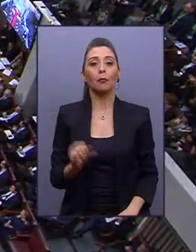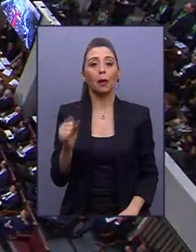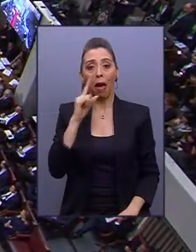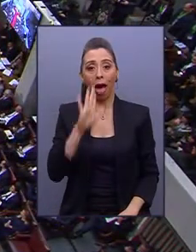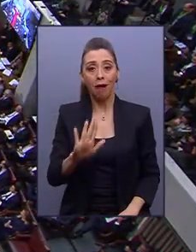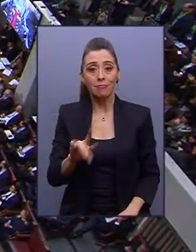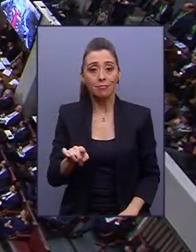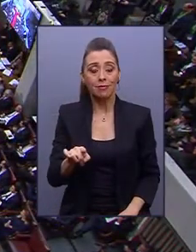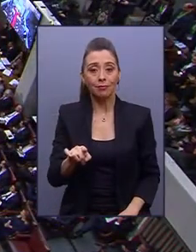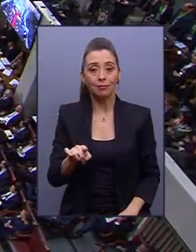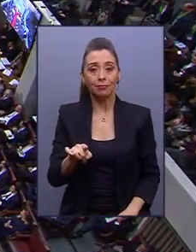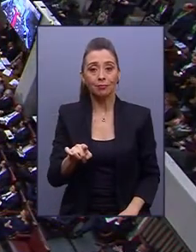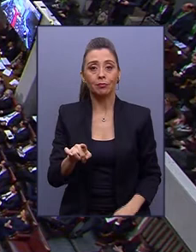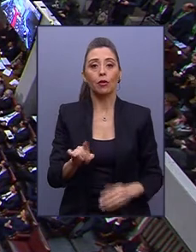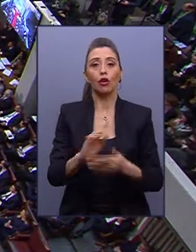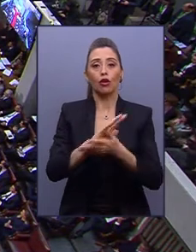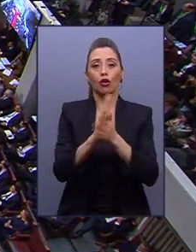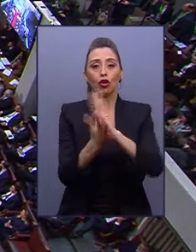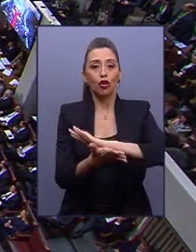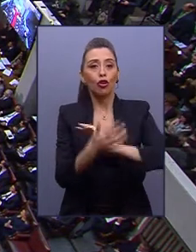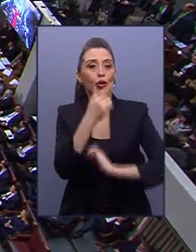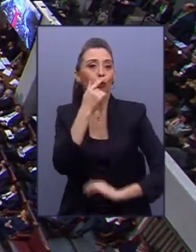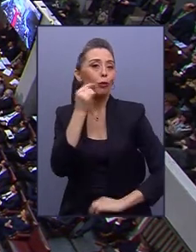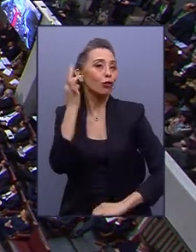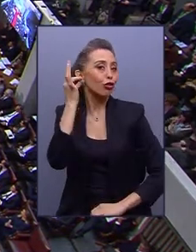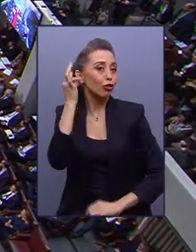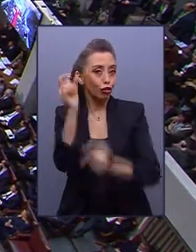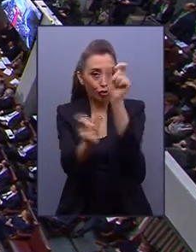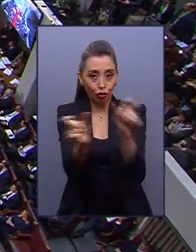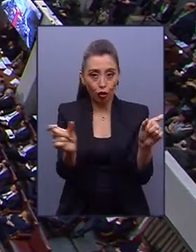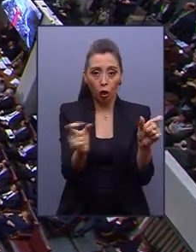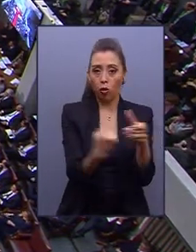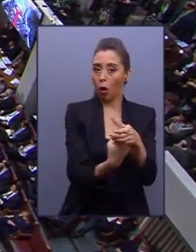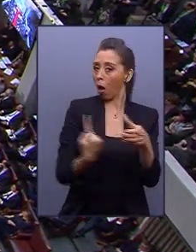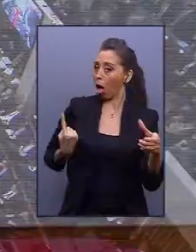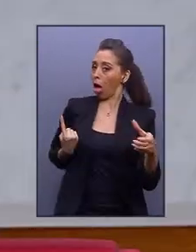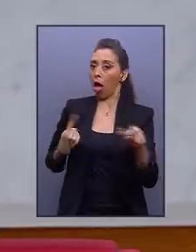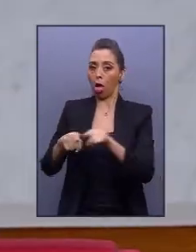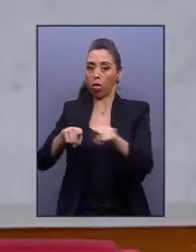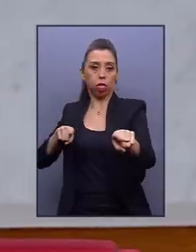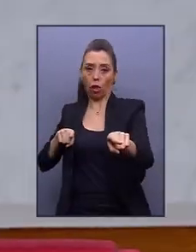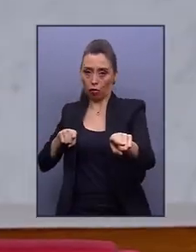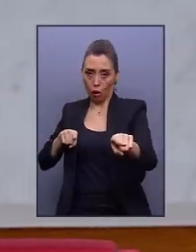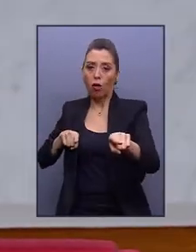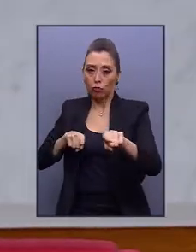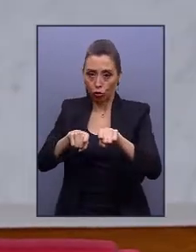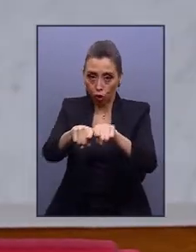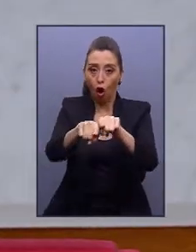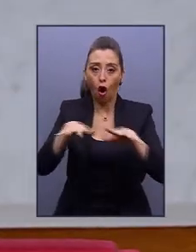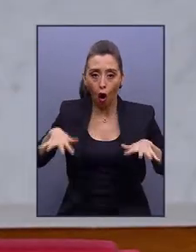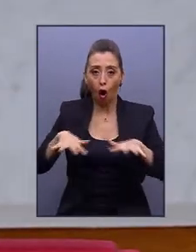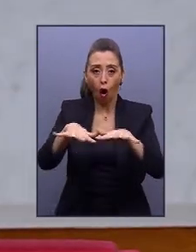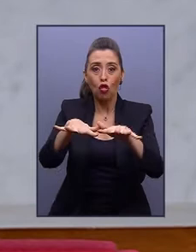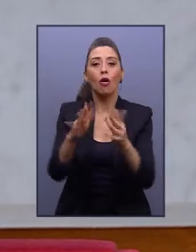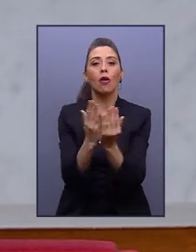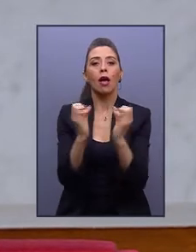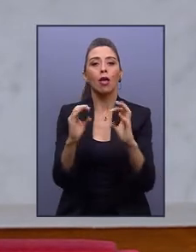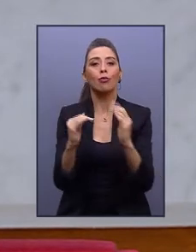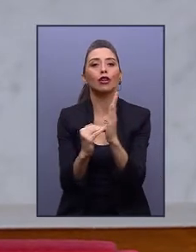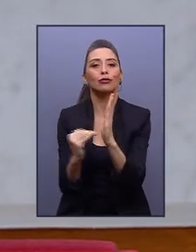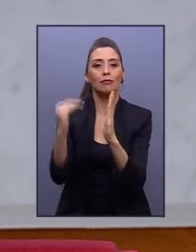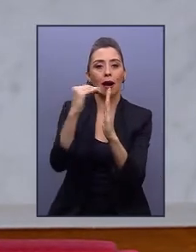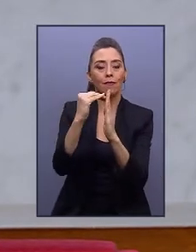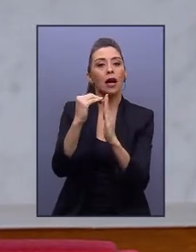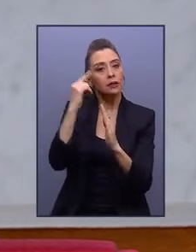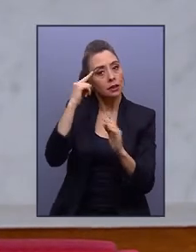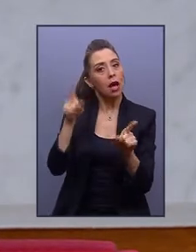Porque así, con todos y todas, sin que nadie quede atrás, debe avanzar la educación. Estamos trabajando